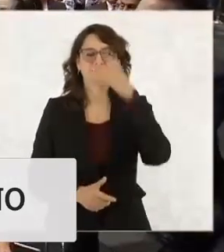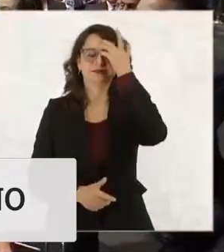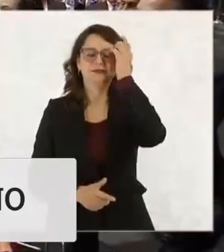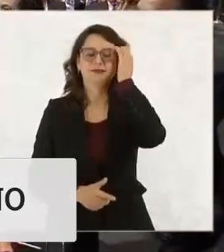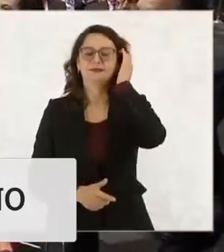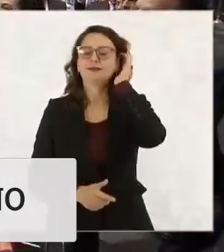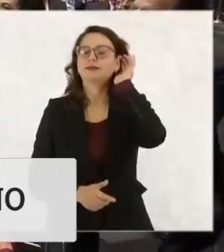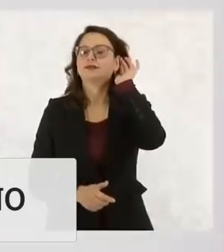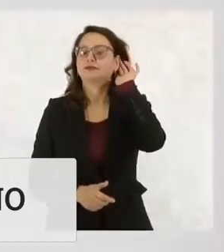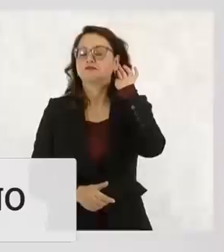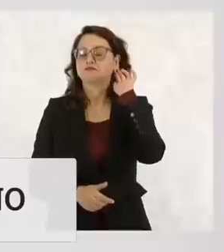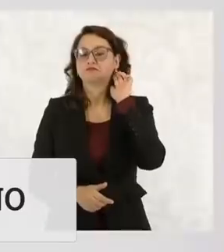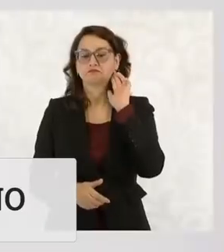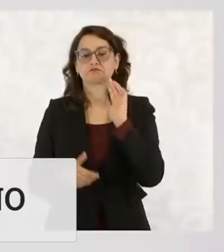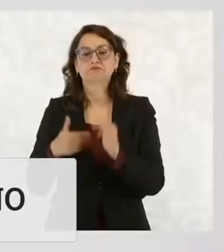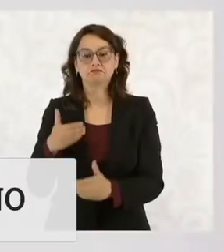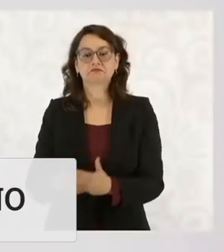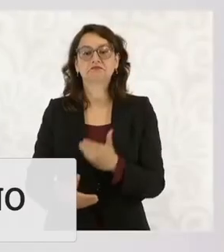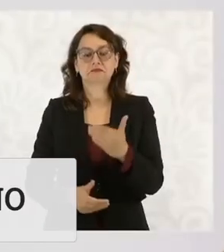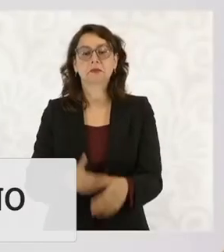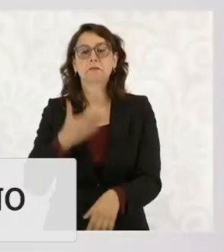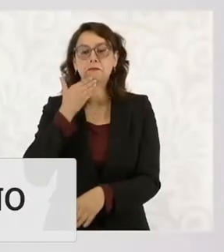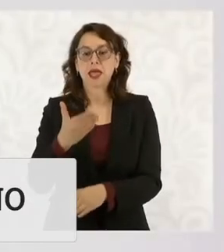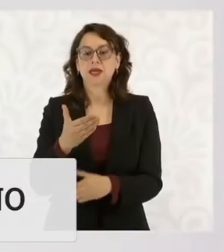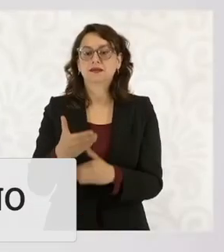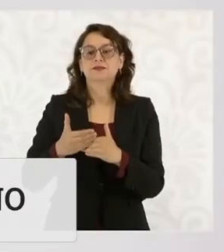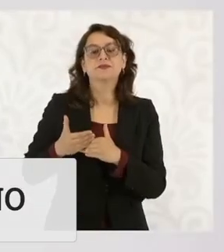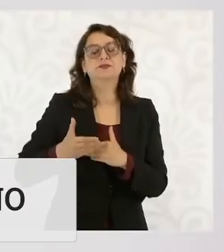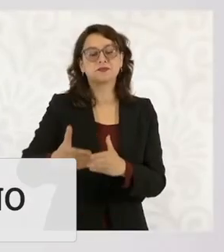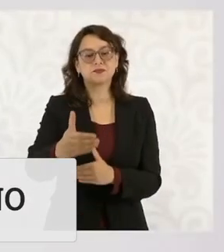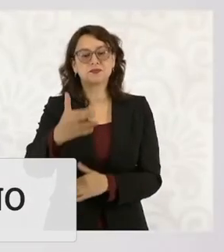Repito, vamos bien y vamos a ir mejor.